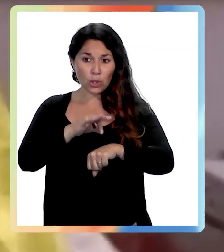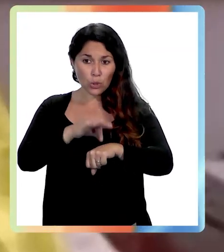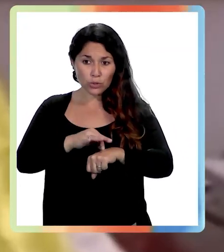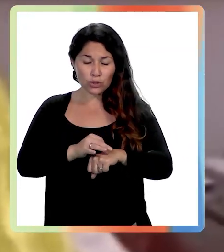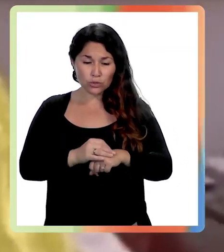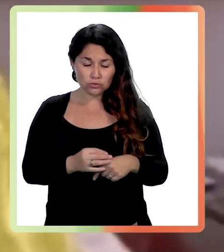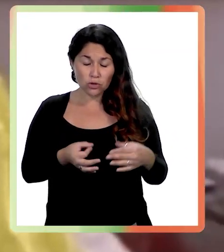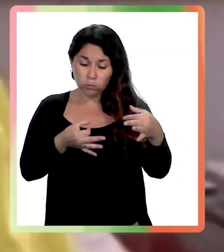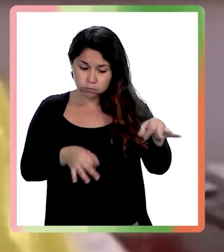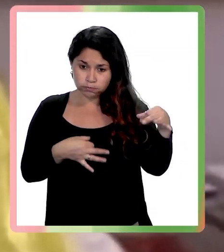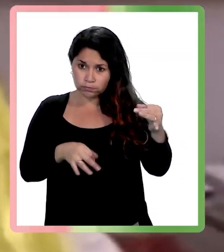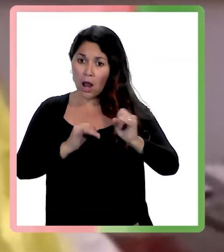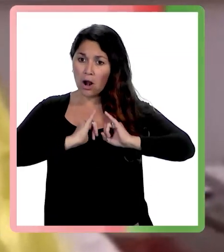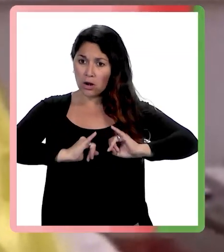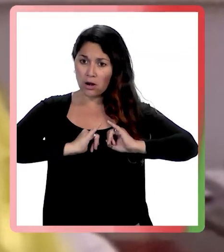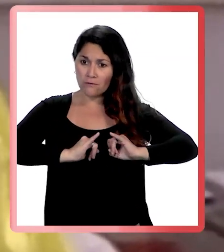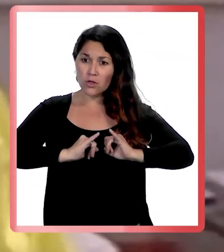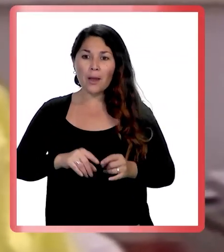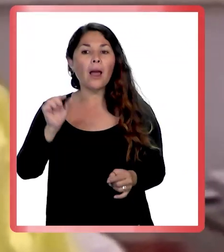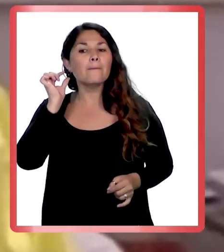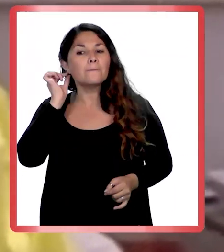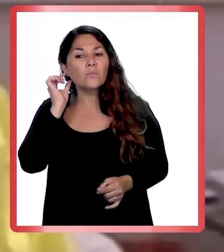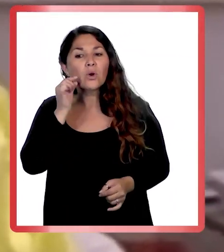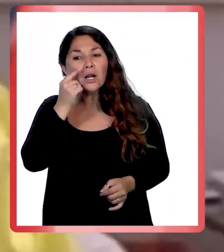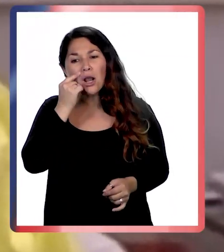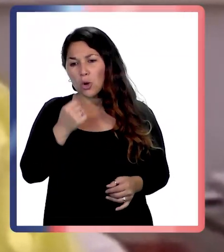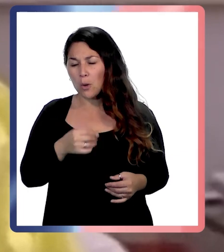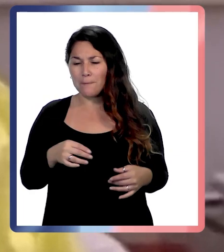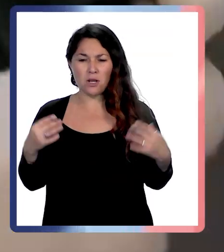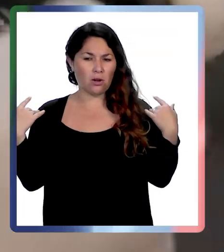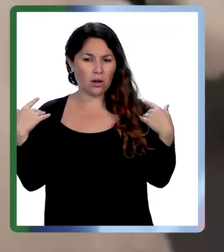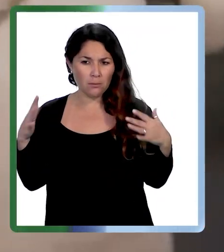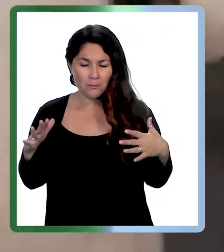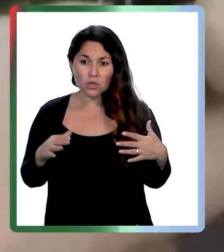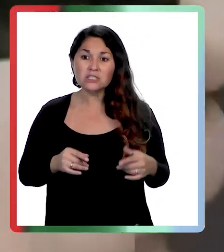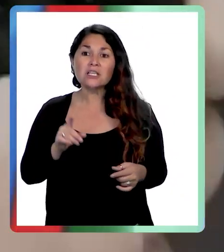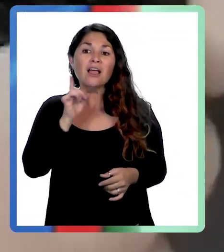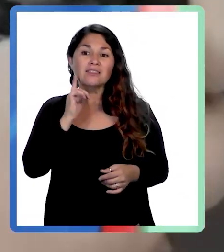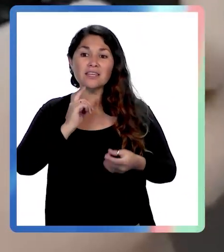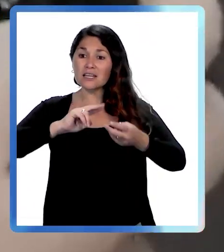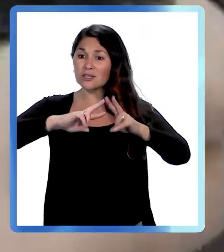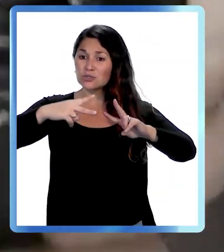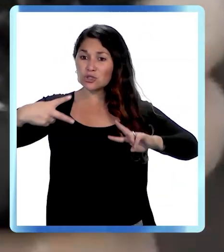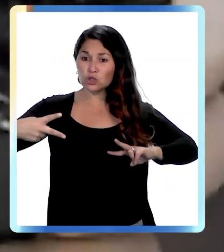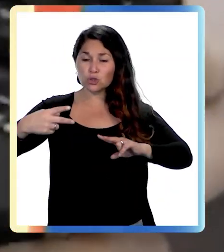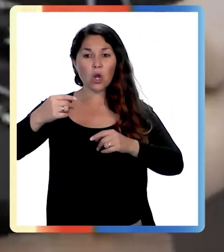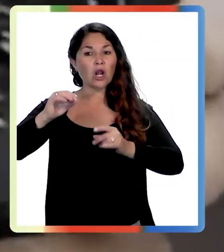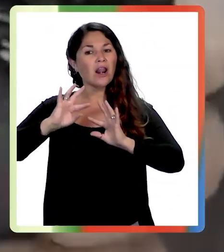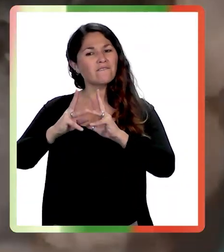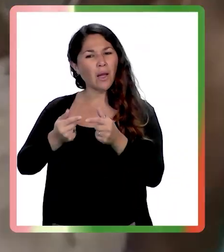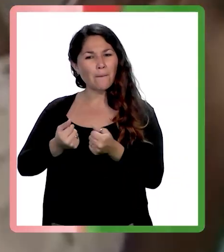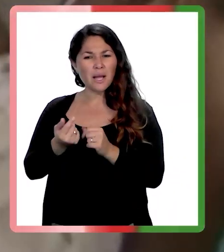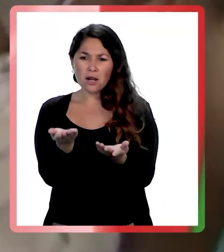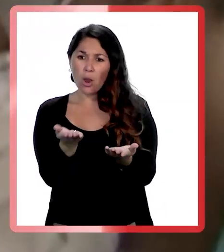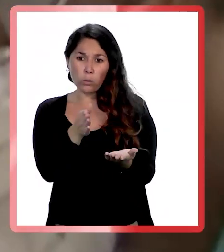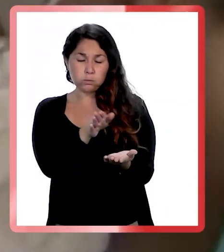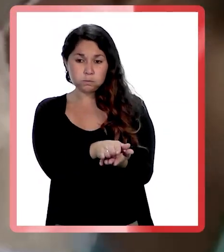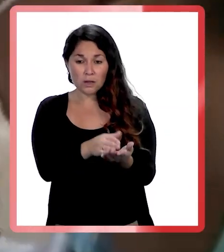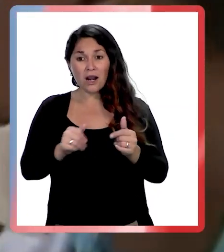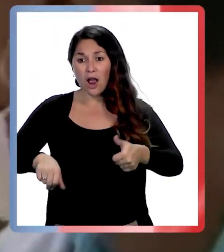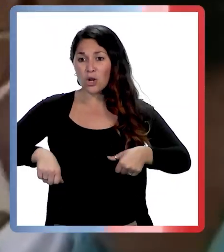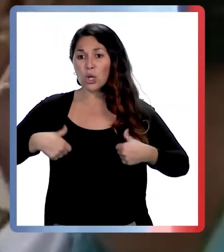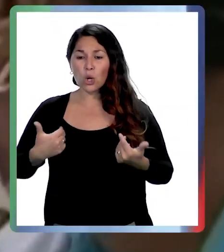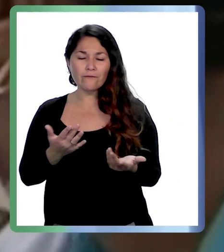registrado el grupo de pacientes o de la población, tanto mujer como hombre, que tengan antecedentes familiares de cáncer fallecidos